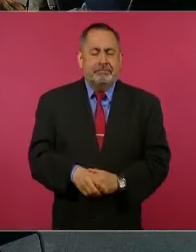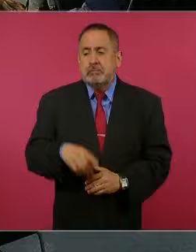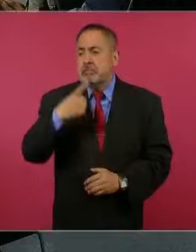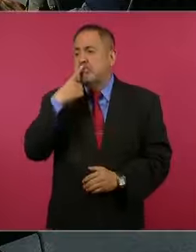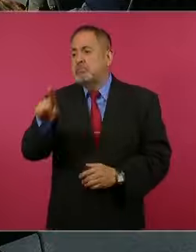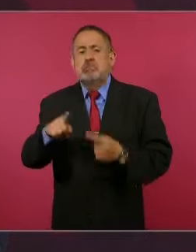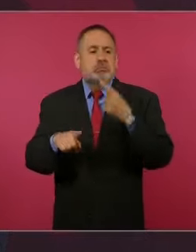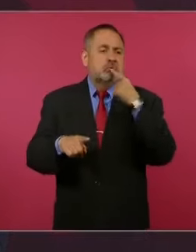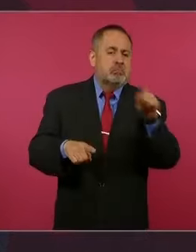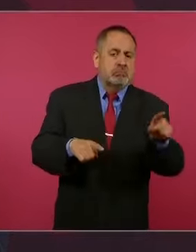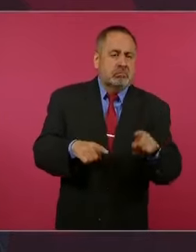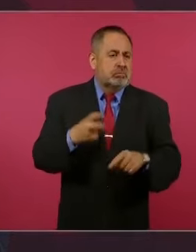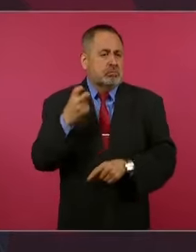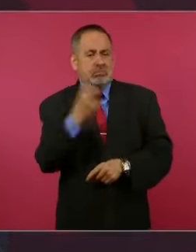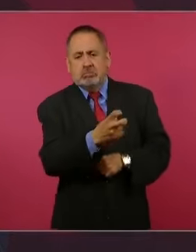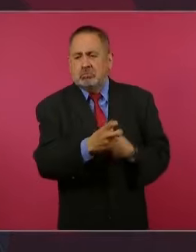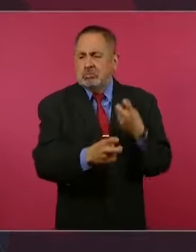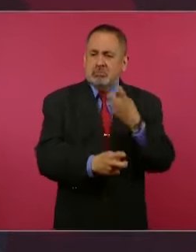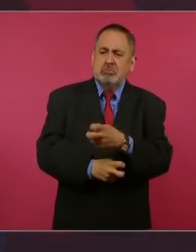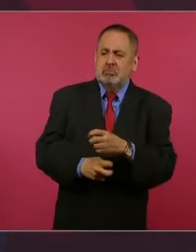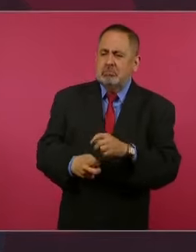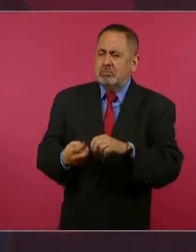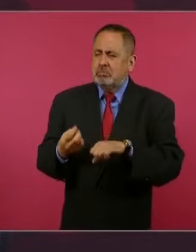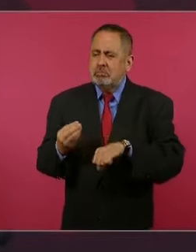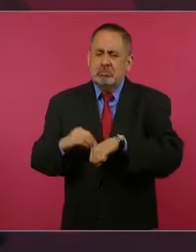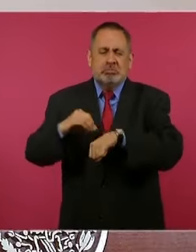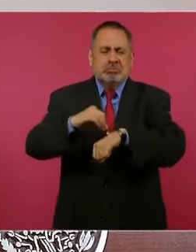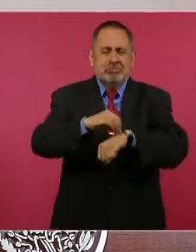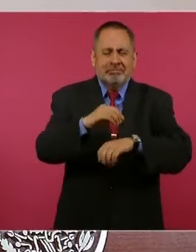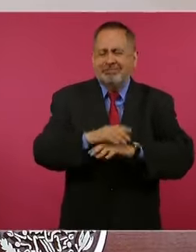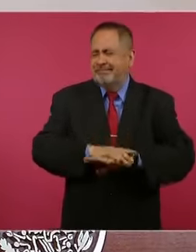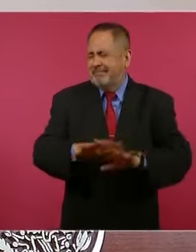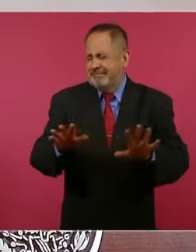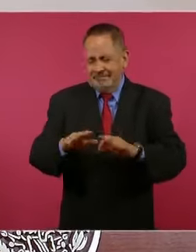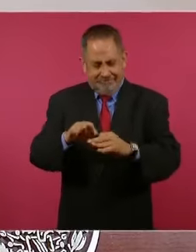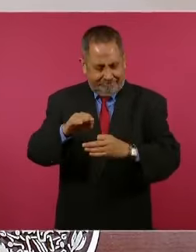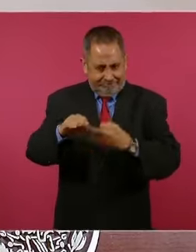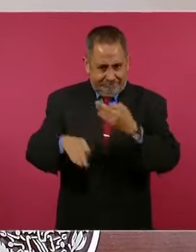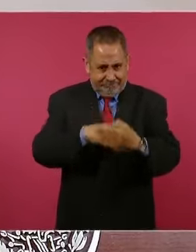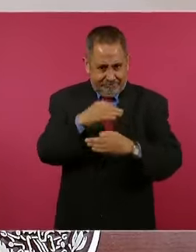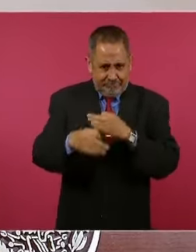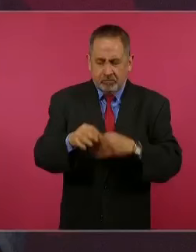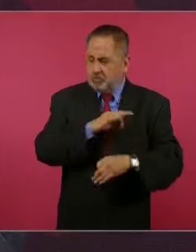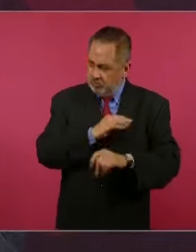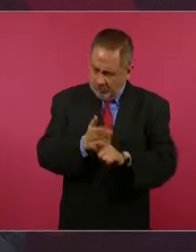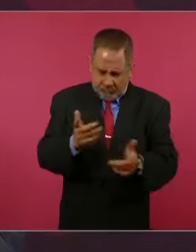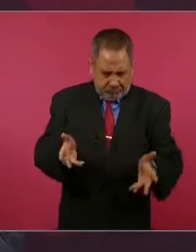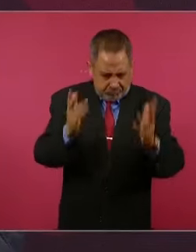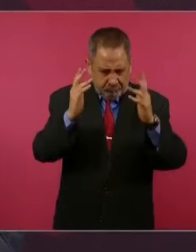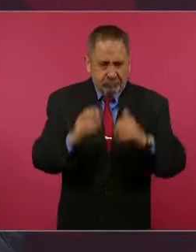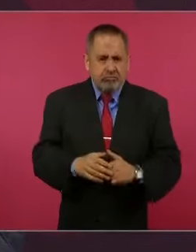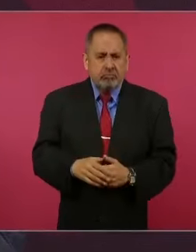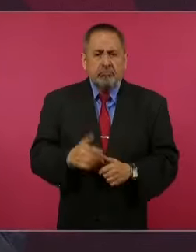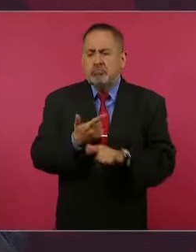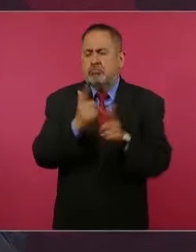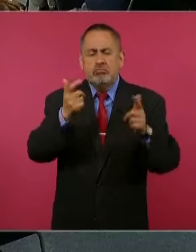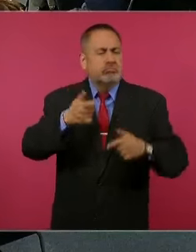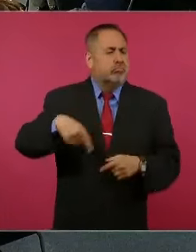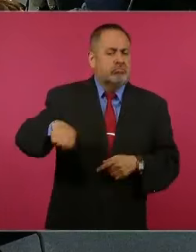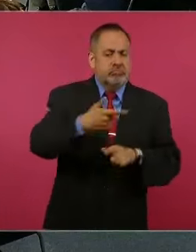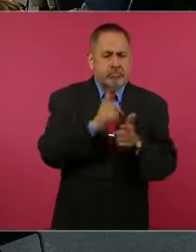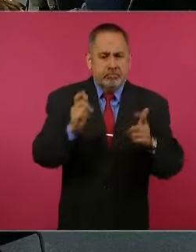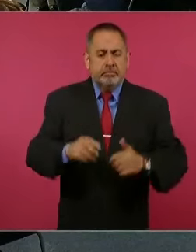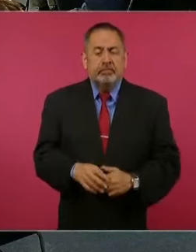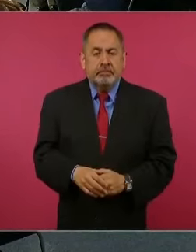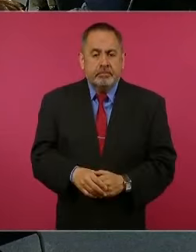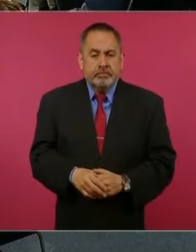denuncian Más o calumnian más en fin pero todo está permitido no pero esa Somos libres es que así